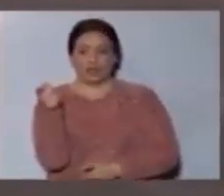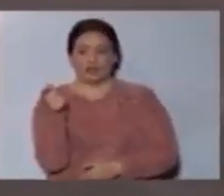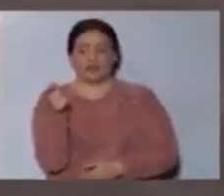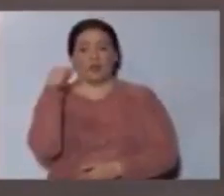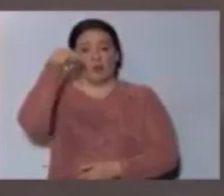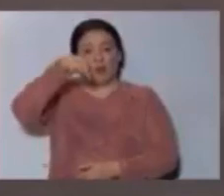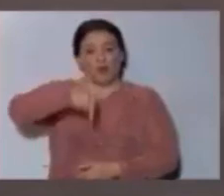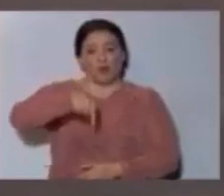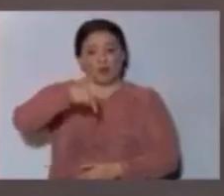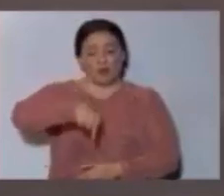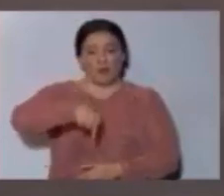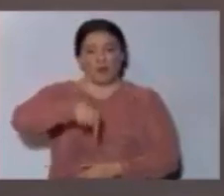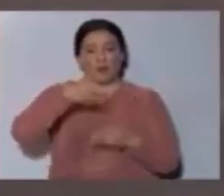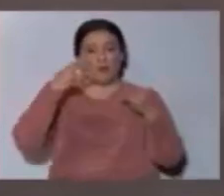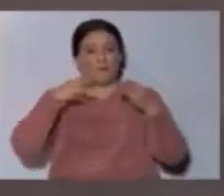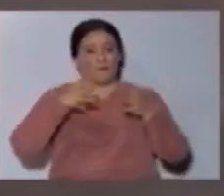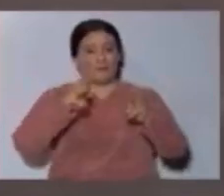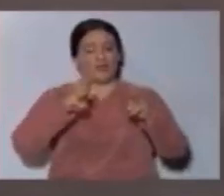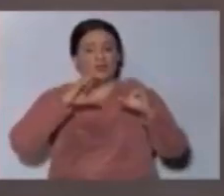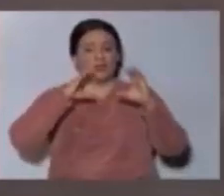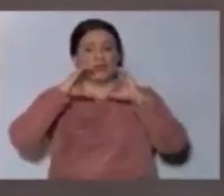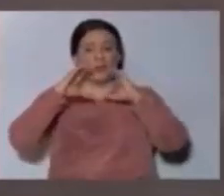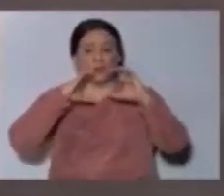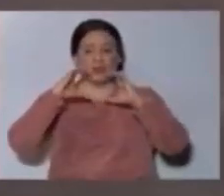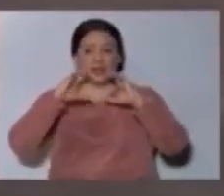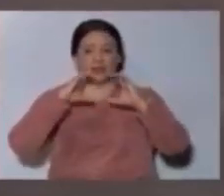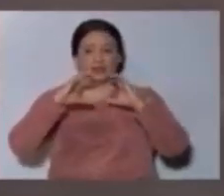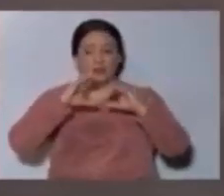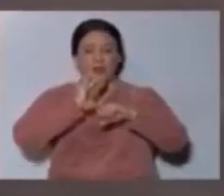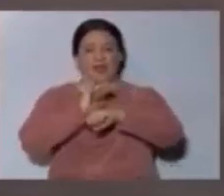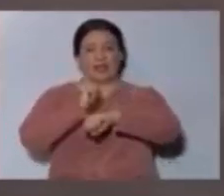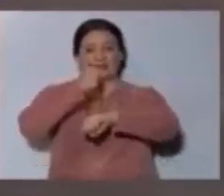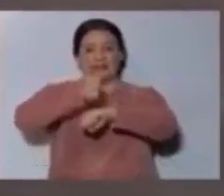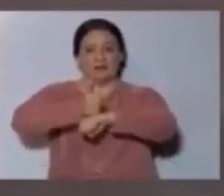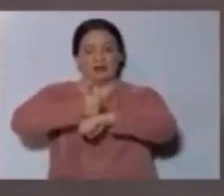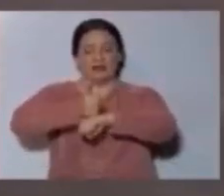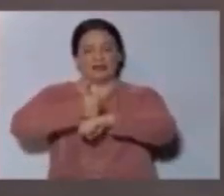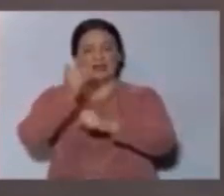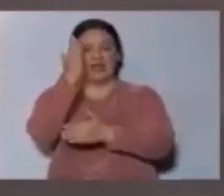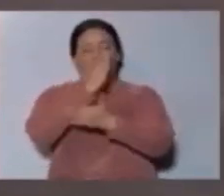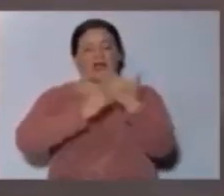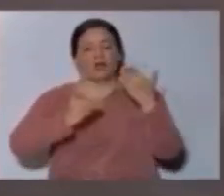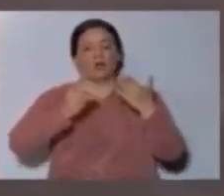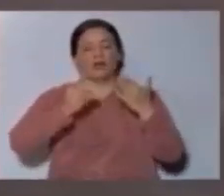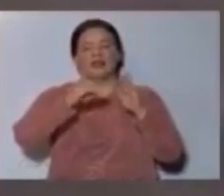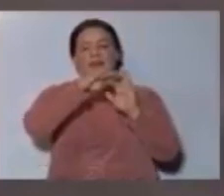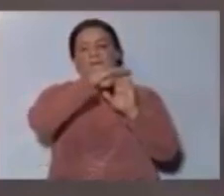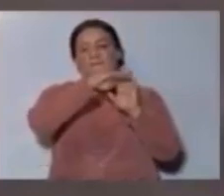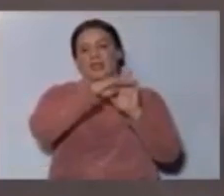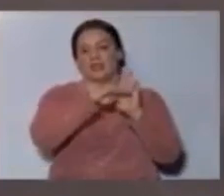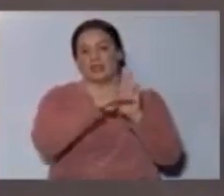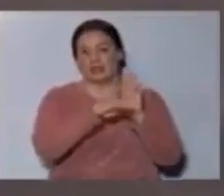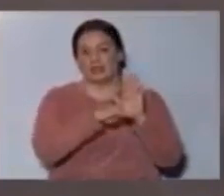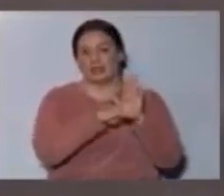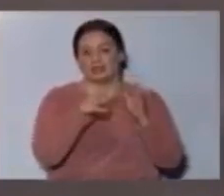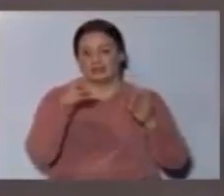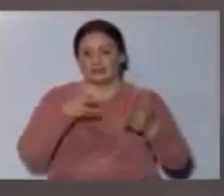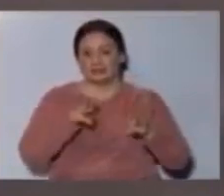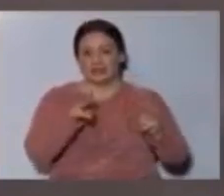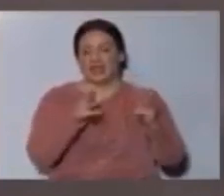que hoy en un medio de comunicación establece algunas medidas que